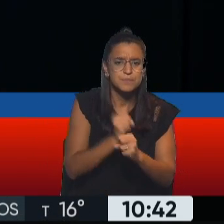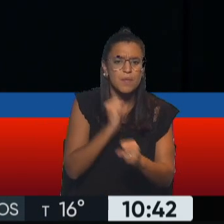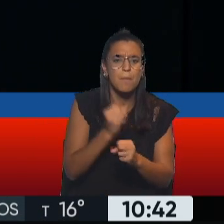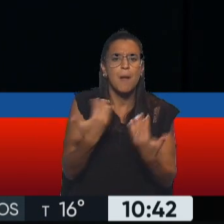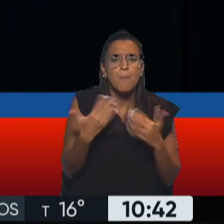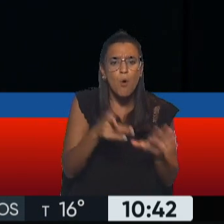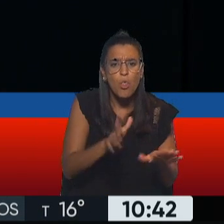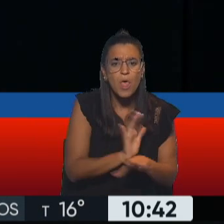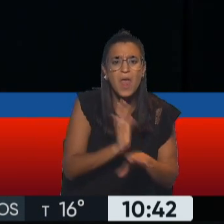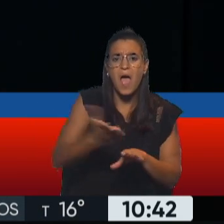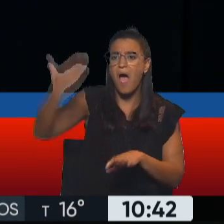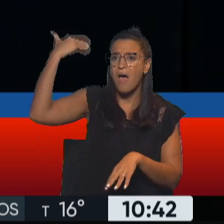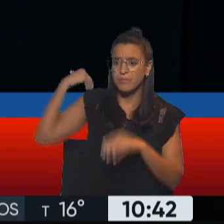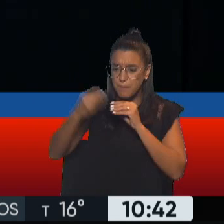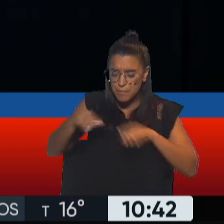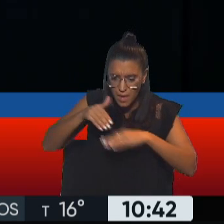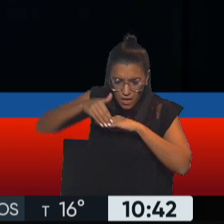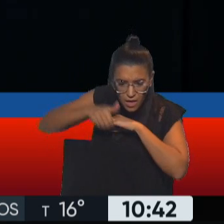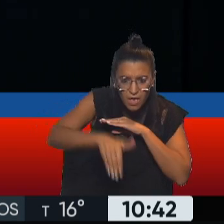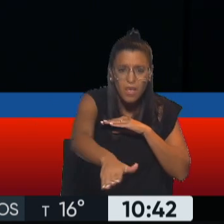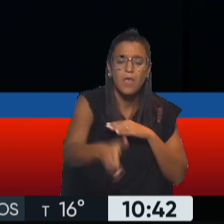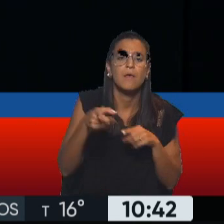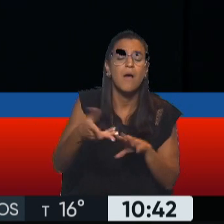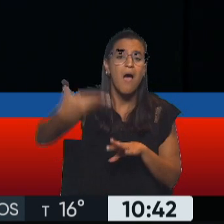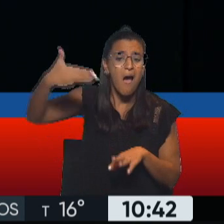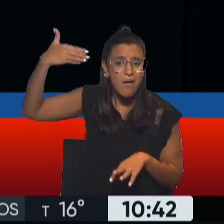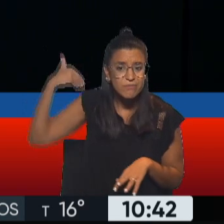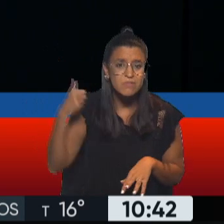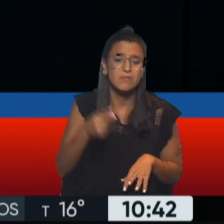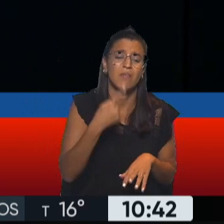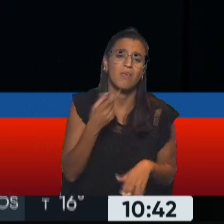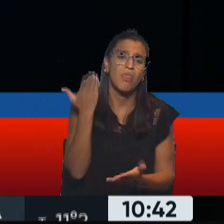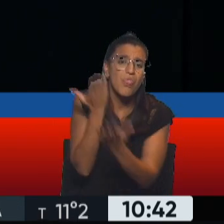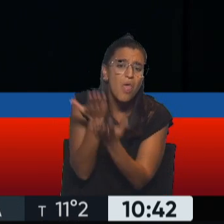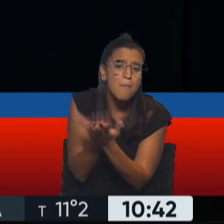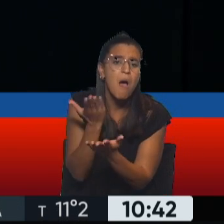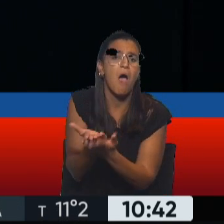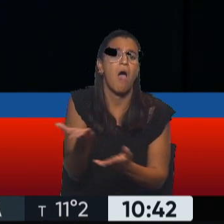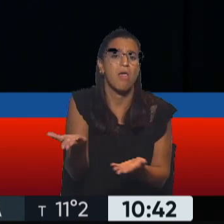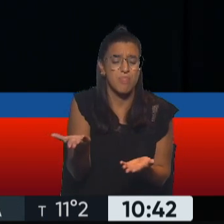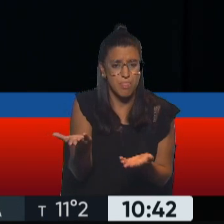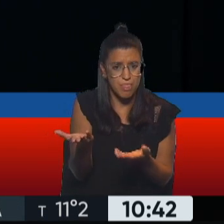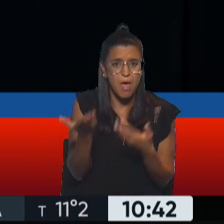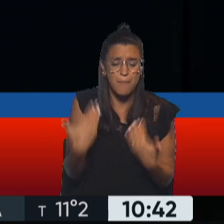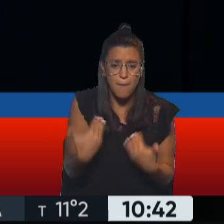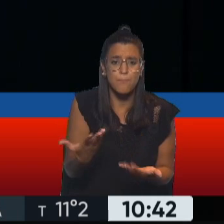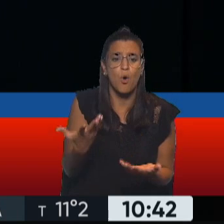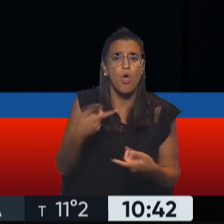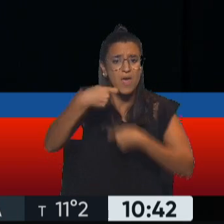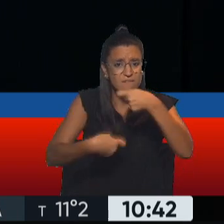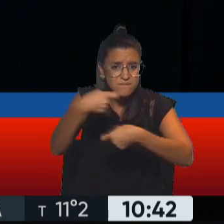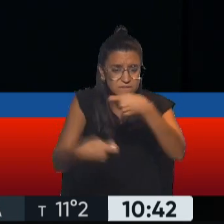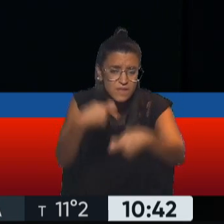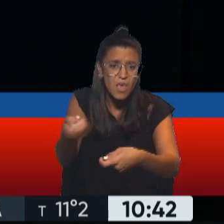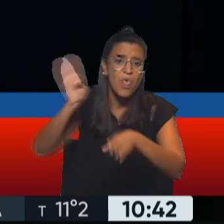salir del lugar desde donde se había arrancado, en donde en principio las demandas para poder refinanciar las deudas